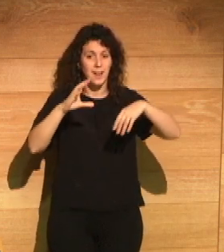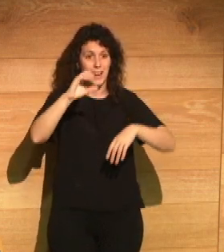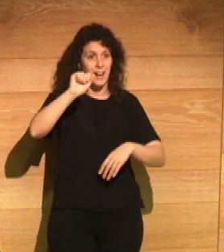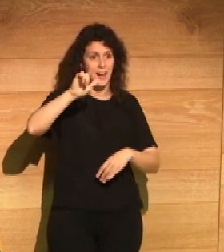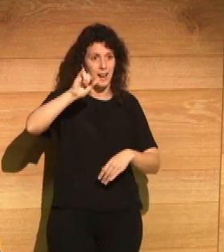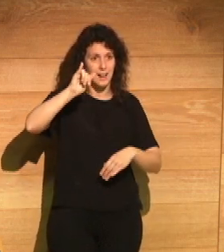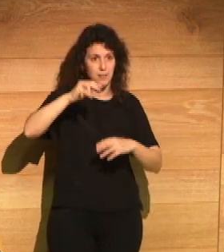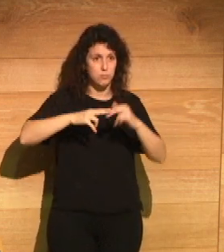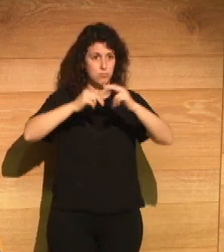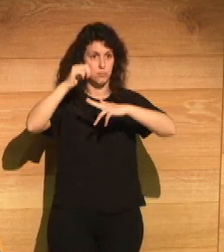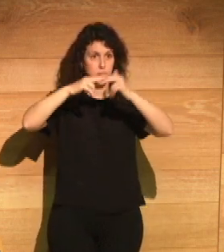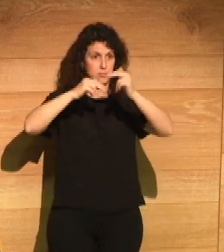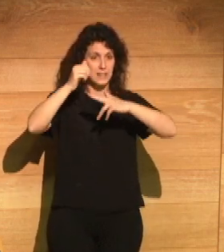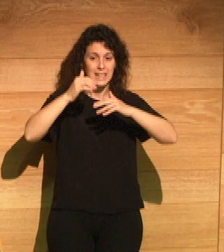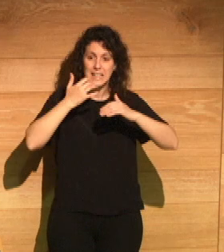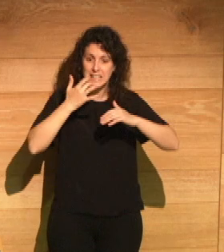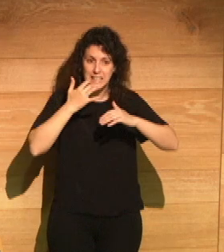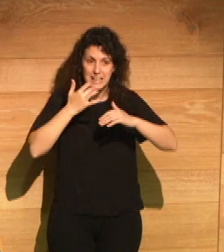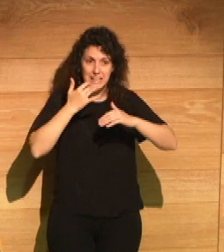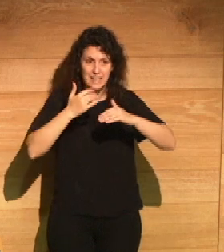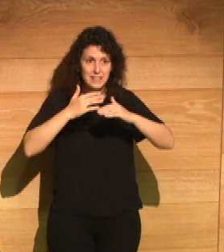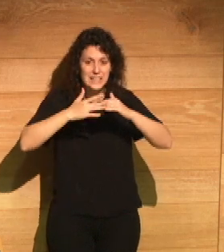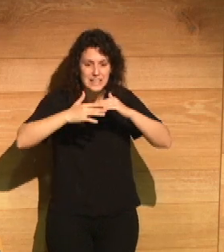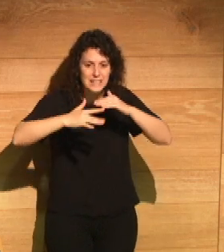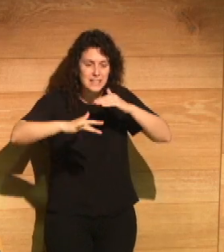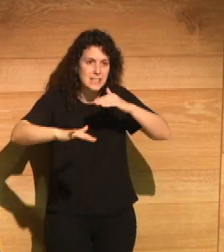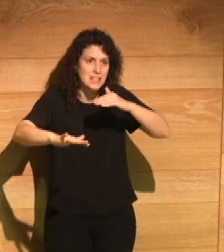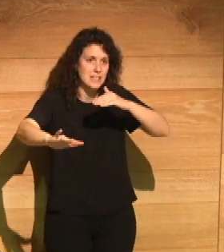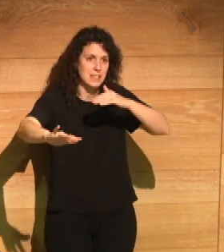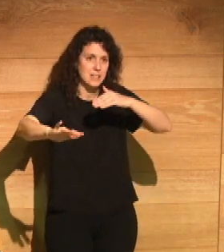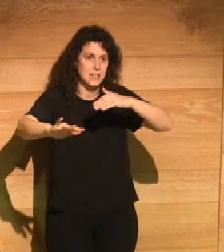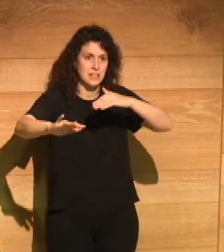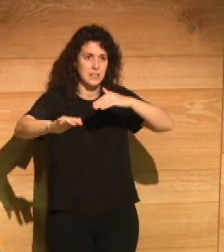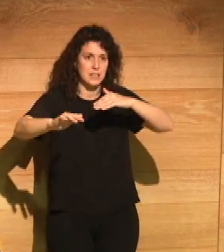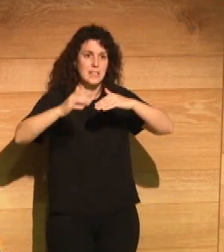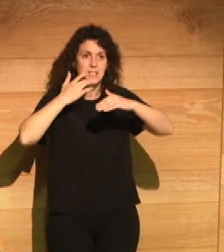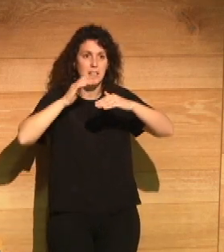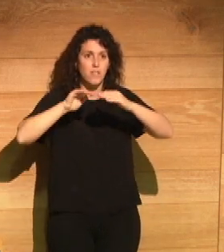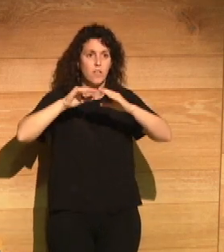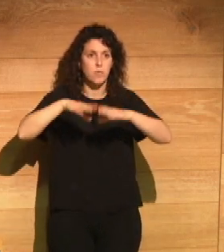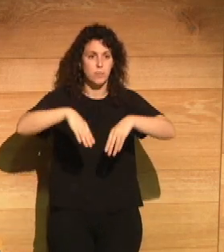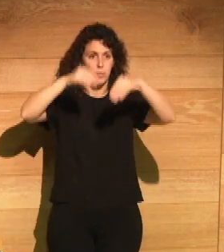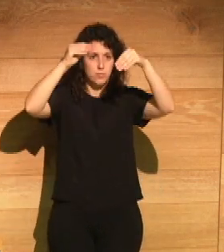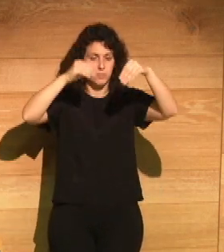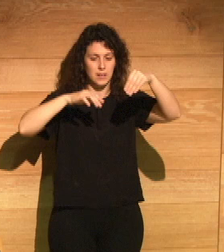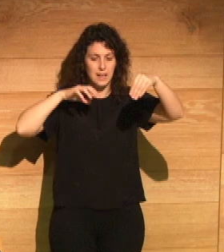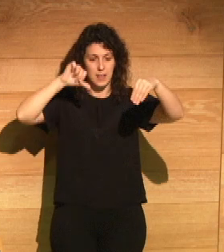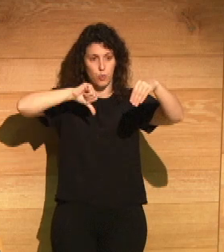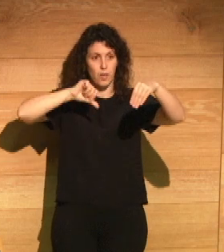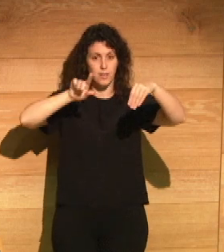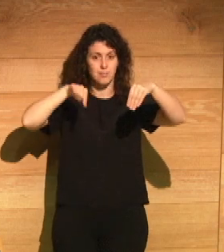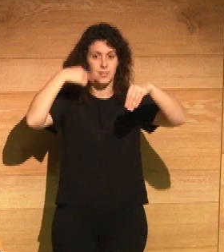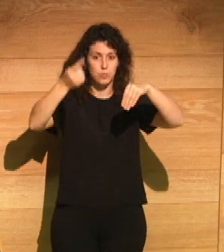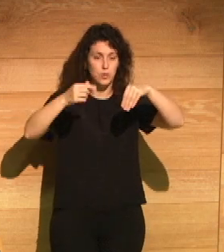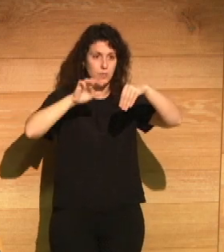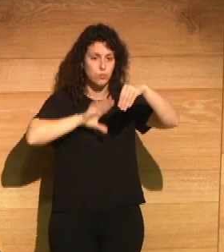construida al pie de la cordillera, en el borde de la cordillera. Si cruzamos esa cordillera llegamos al mar, pero antes de cruzarla hay un alto